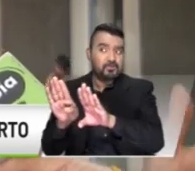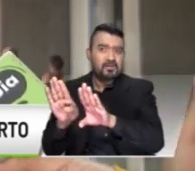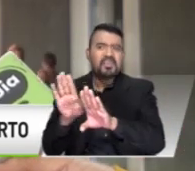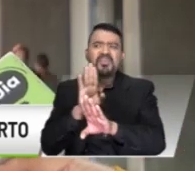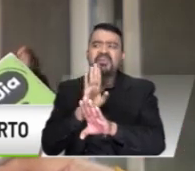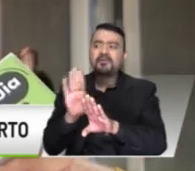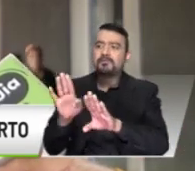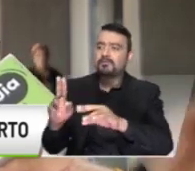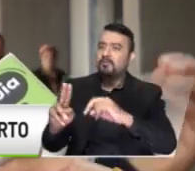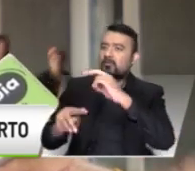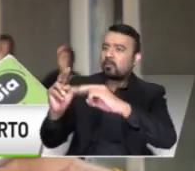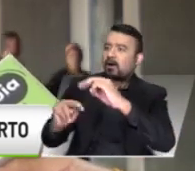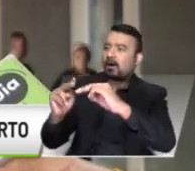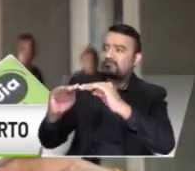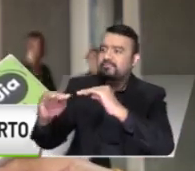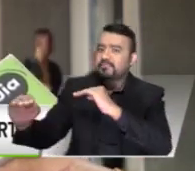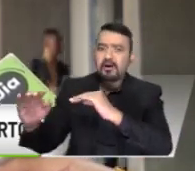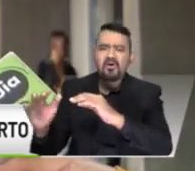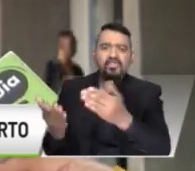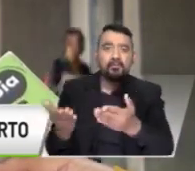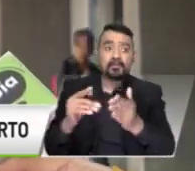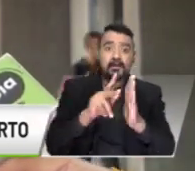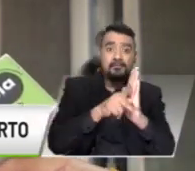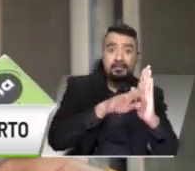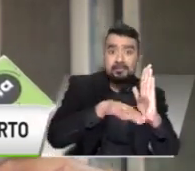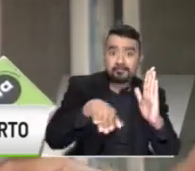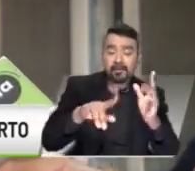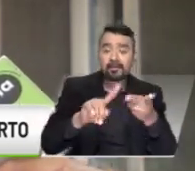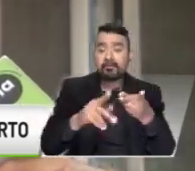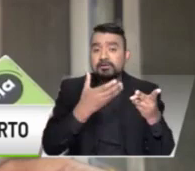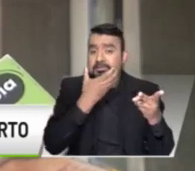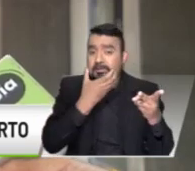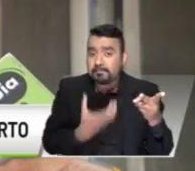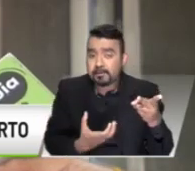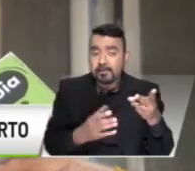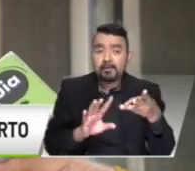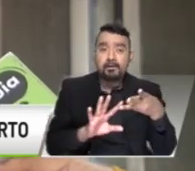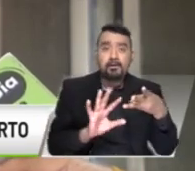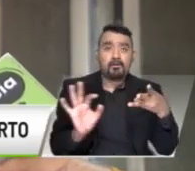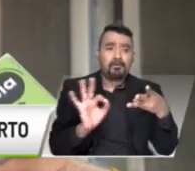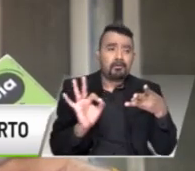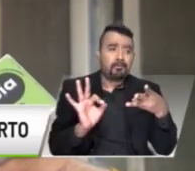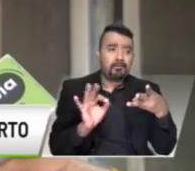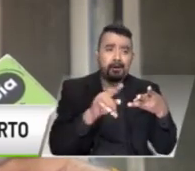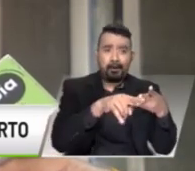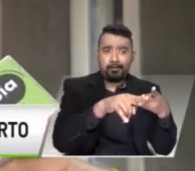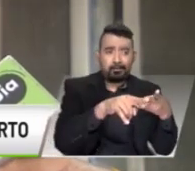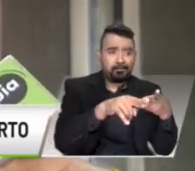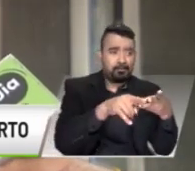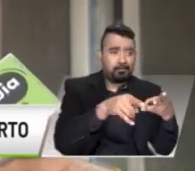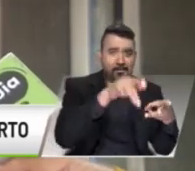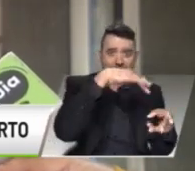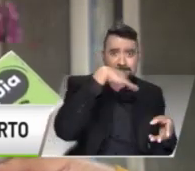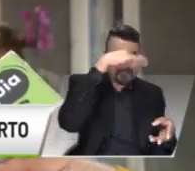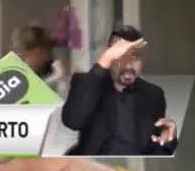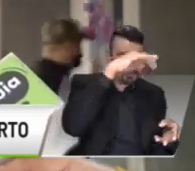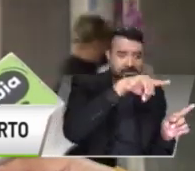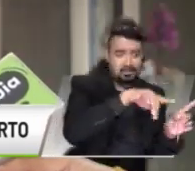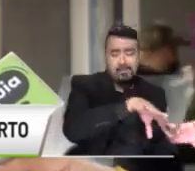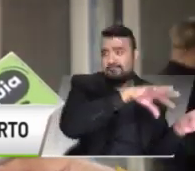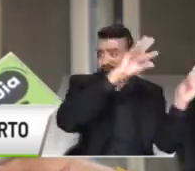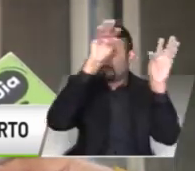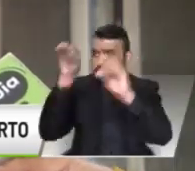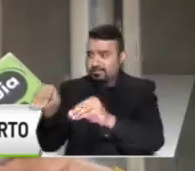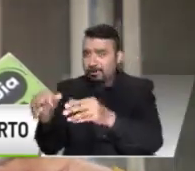el aeropuerto en Santa Fe de Antioquia, independientemente si lo hacen en San Pedro, independientemente si mueven el aeropuerto Olaya Herrera de acá de Medellín,